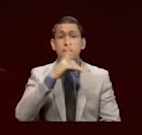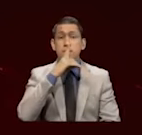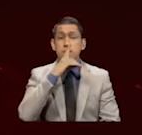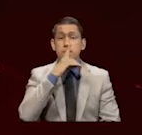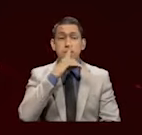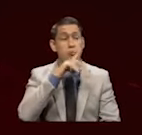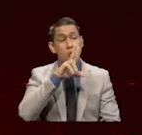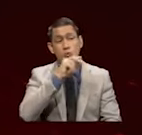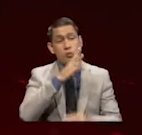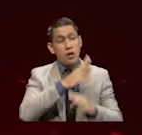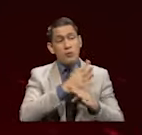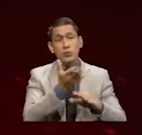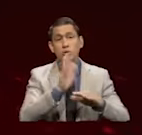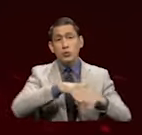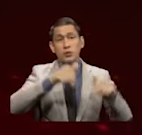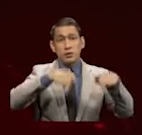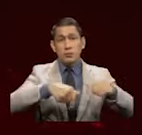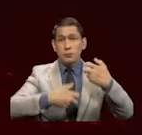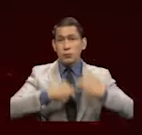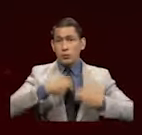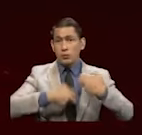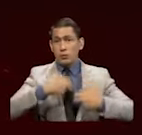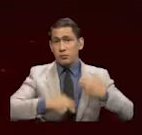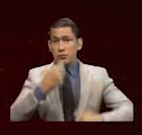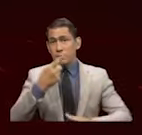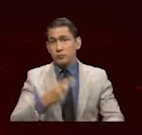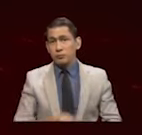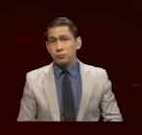incidente hasta el momento.